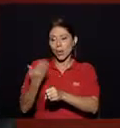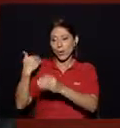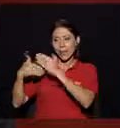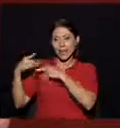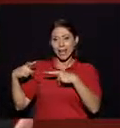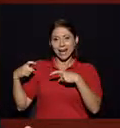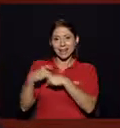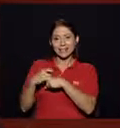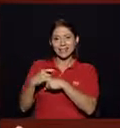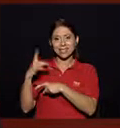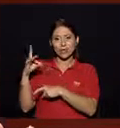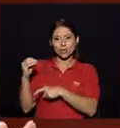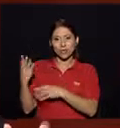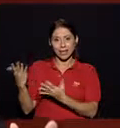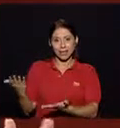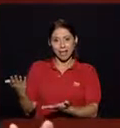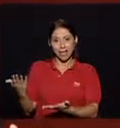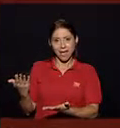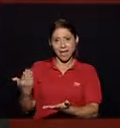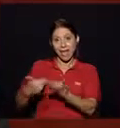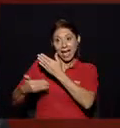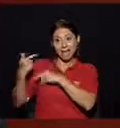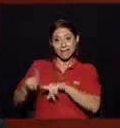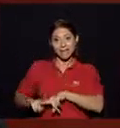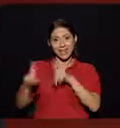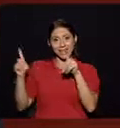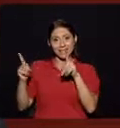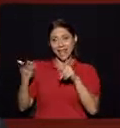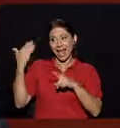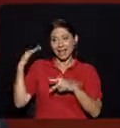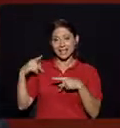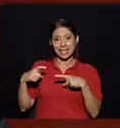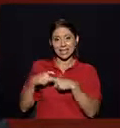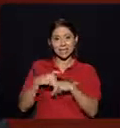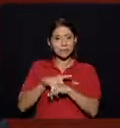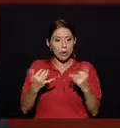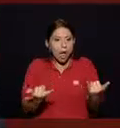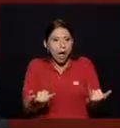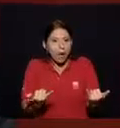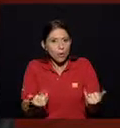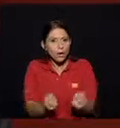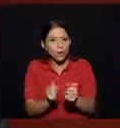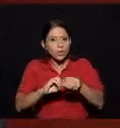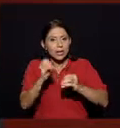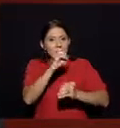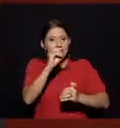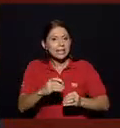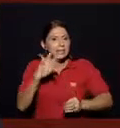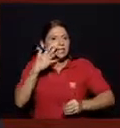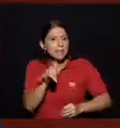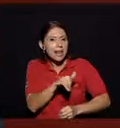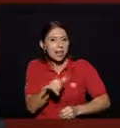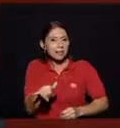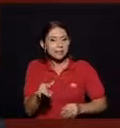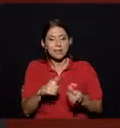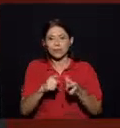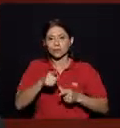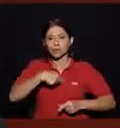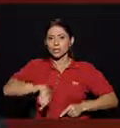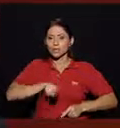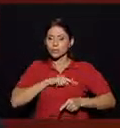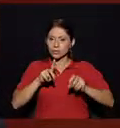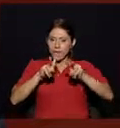¿verdad? Nada más que con esa gran diferencia, ahí estábamos en una crisis, hoy tenemos niveles de desempleo similares. Entonces nosotros también analizamos a fondo varios